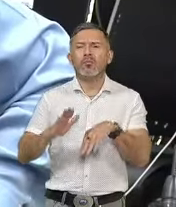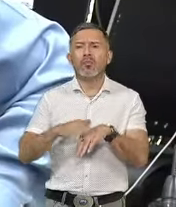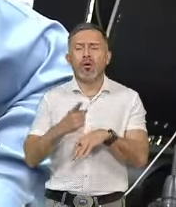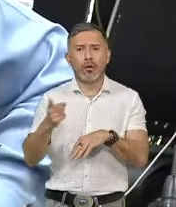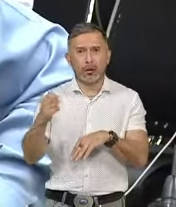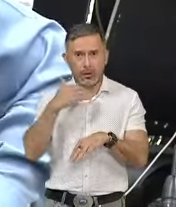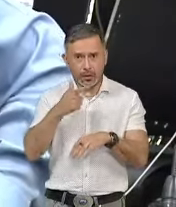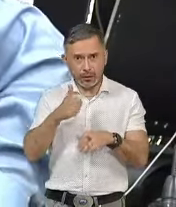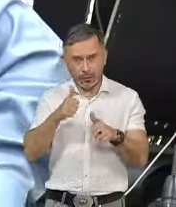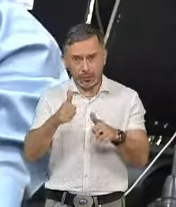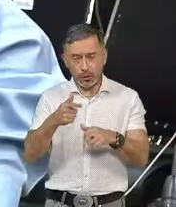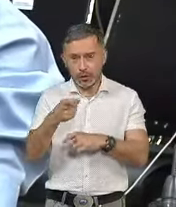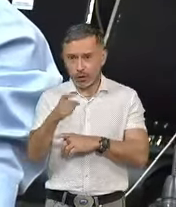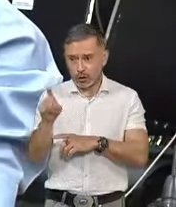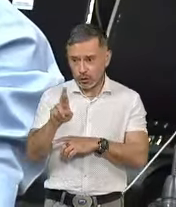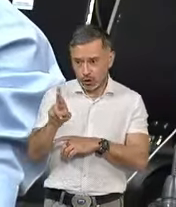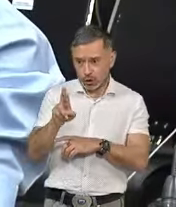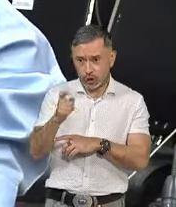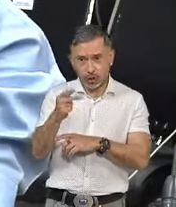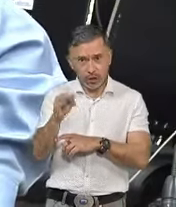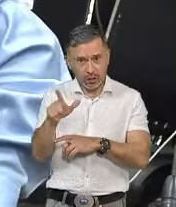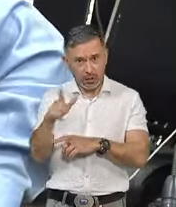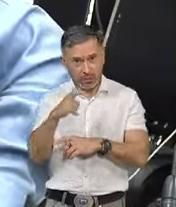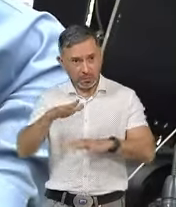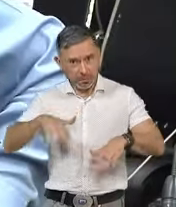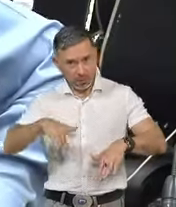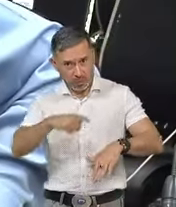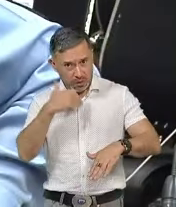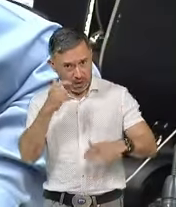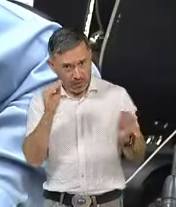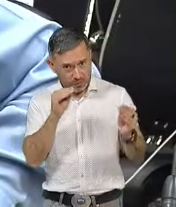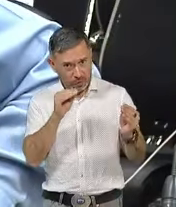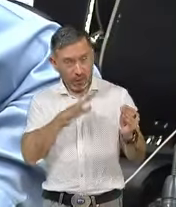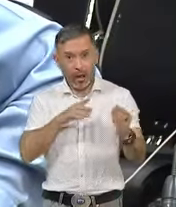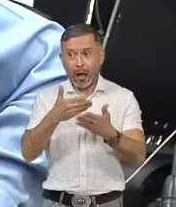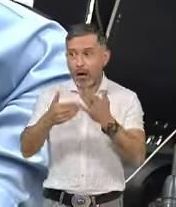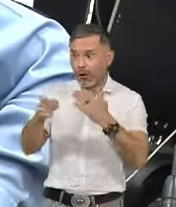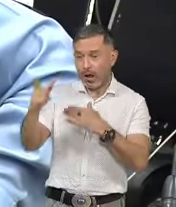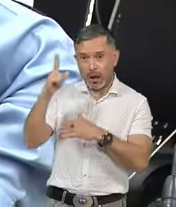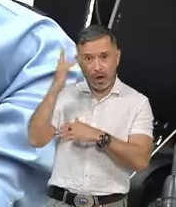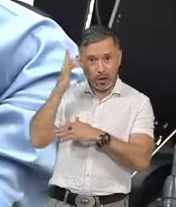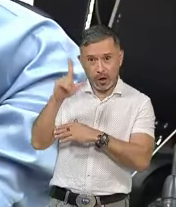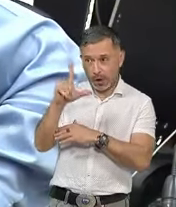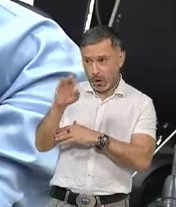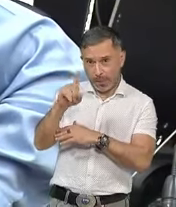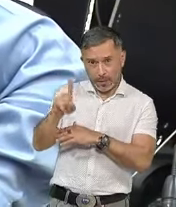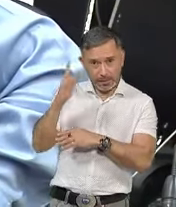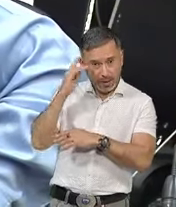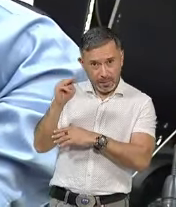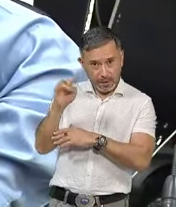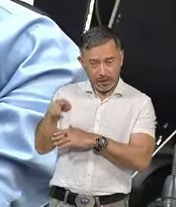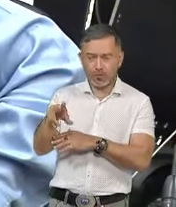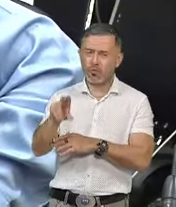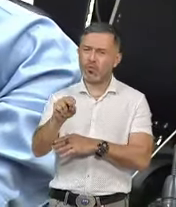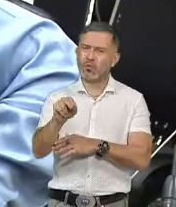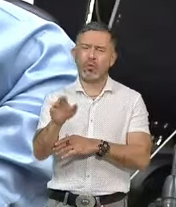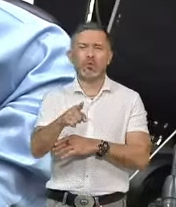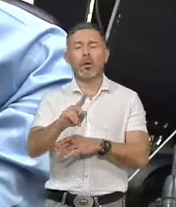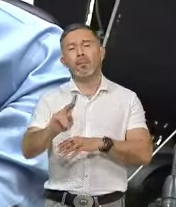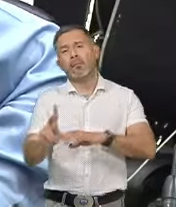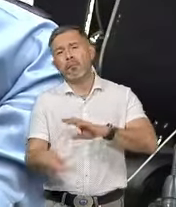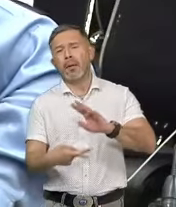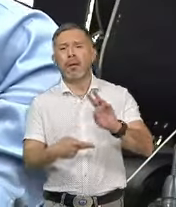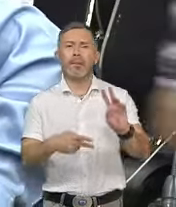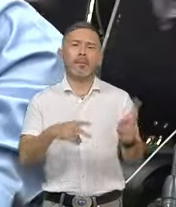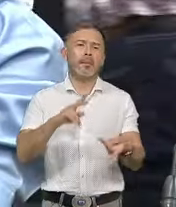sochil ahora quiere discutir con López San Martín no Claudia no andes buscando pretextos para para